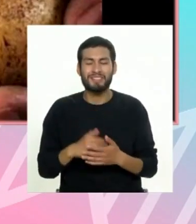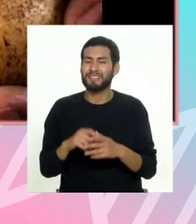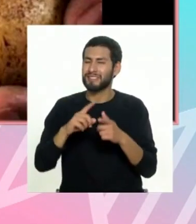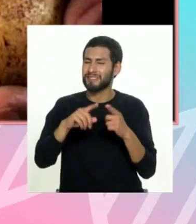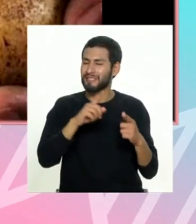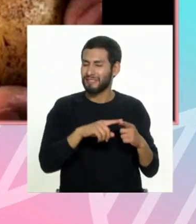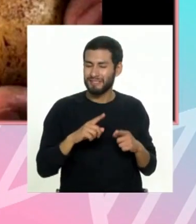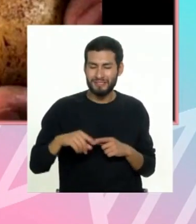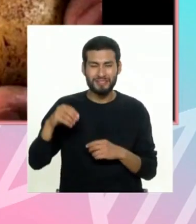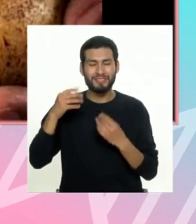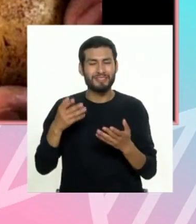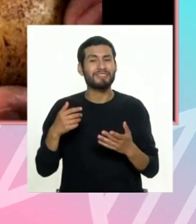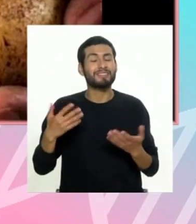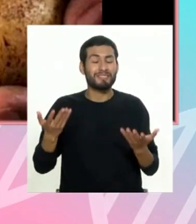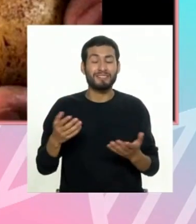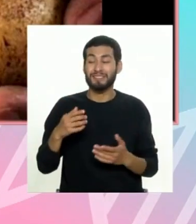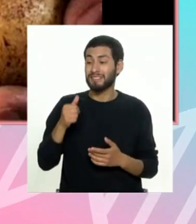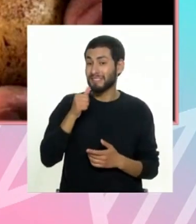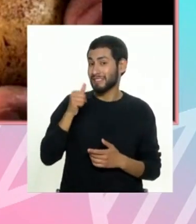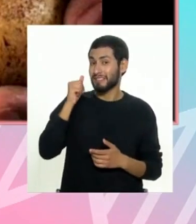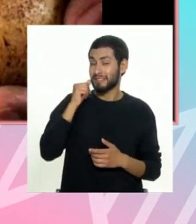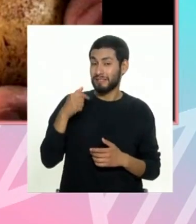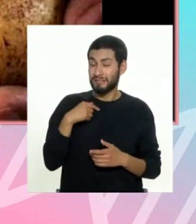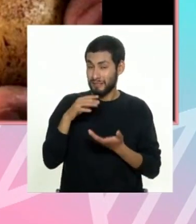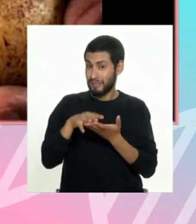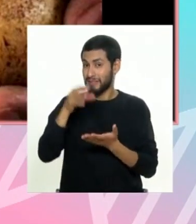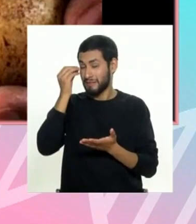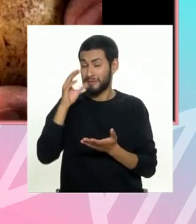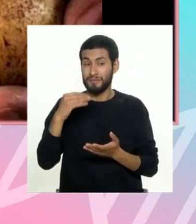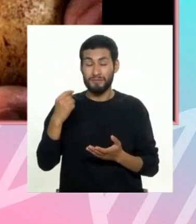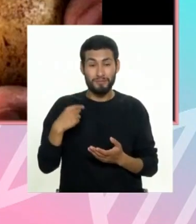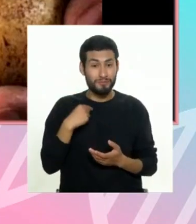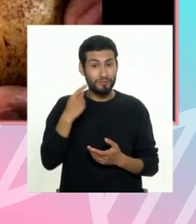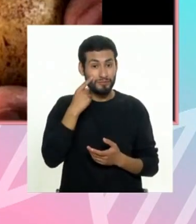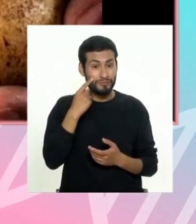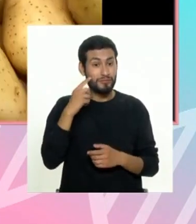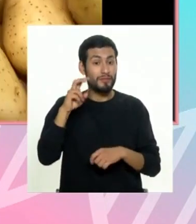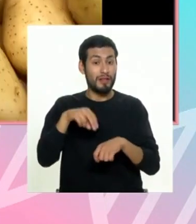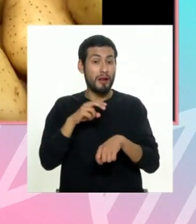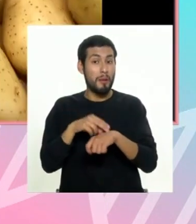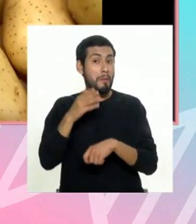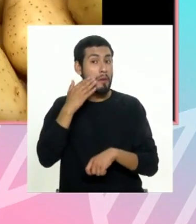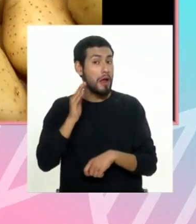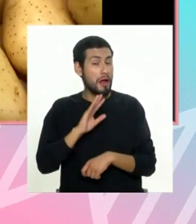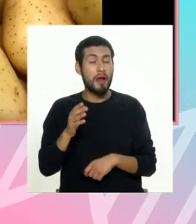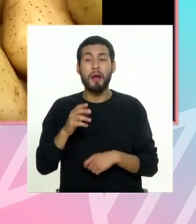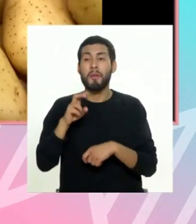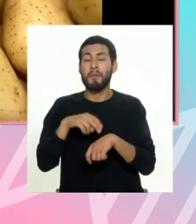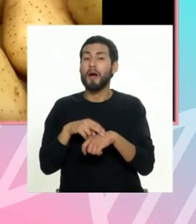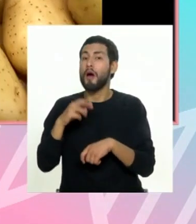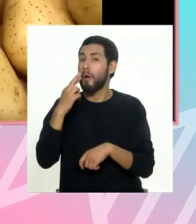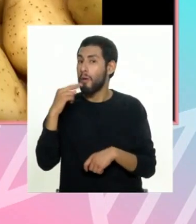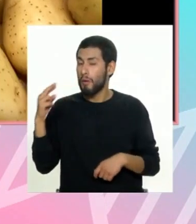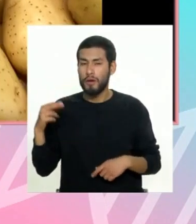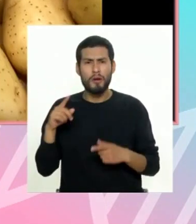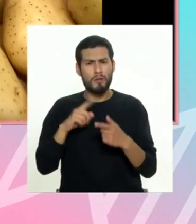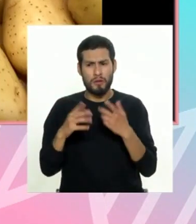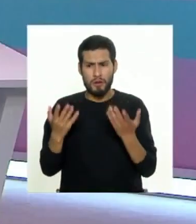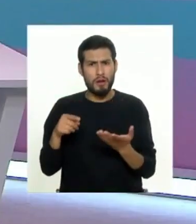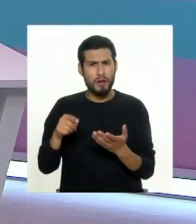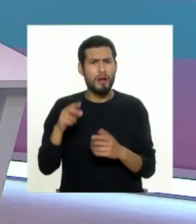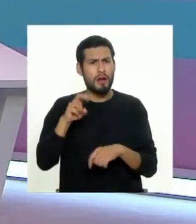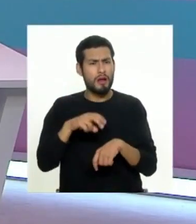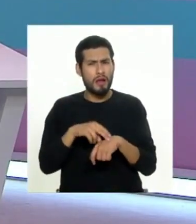de papas que tenemos. Y ayer yo aprendí porque solamente conocía la papa blanca, la rosada, pero aquí tenemos una